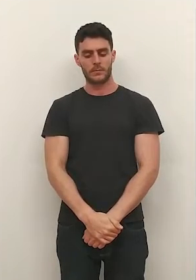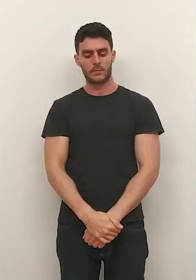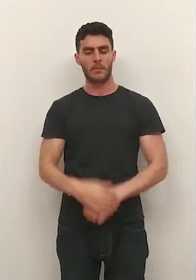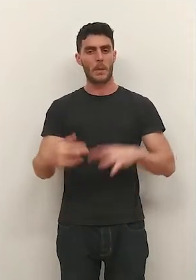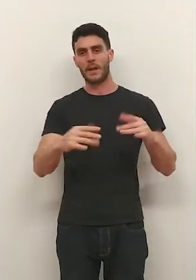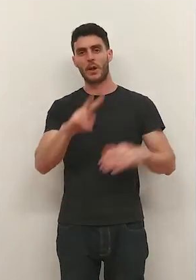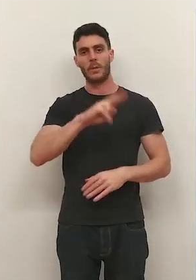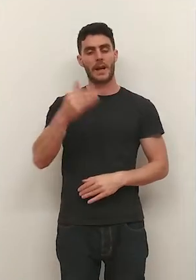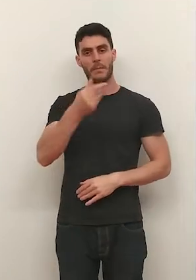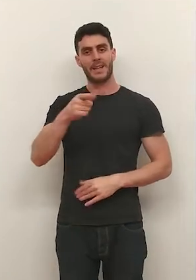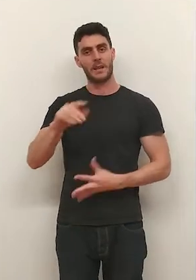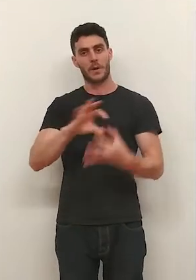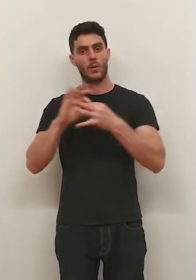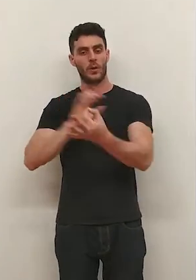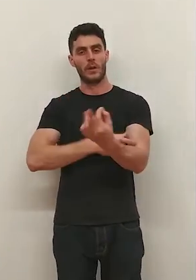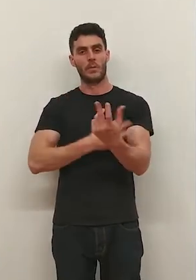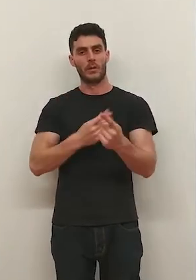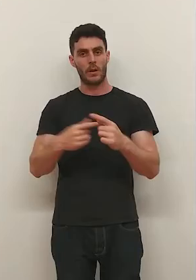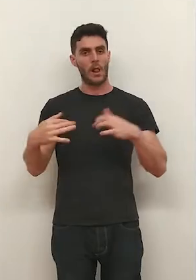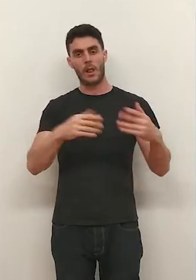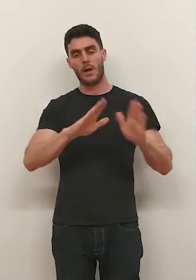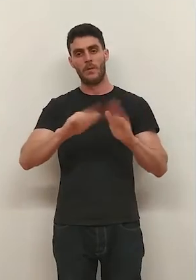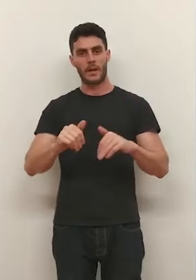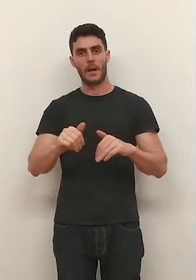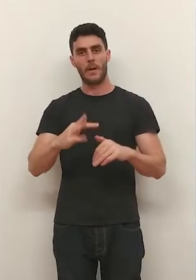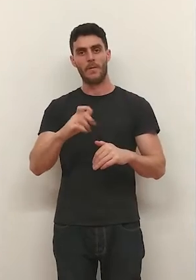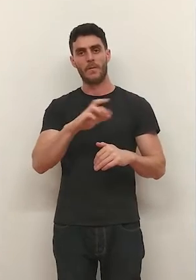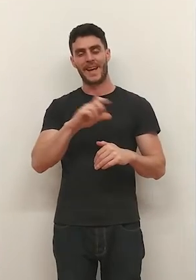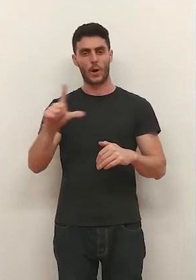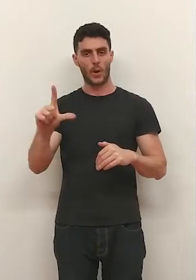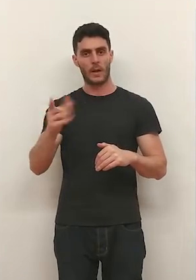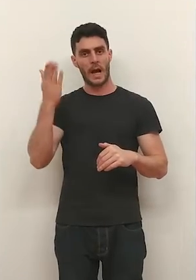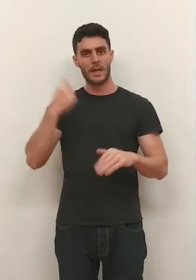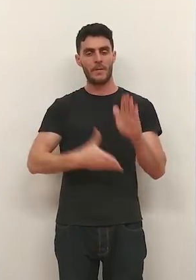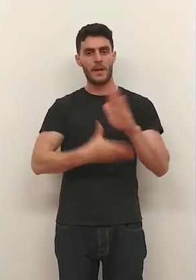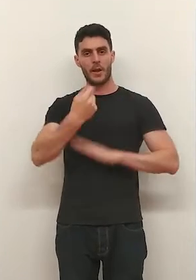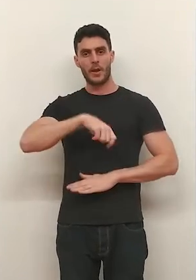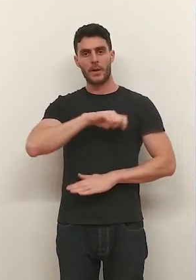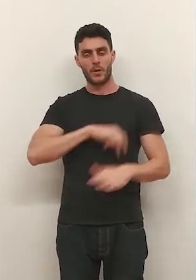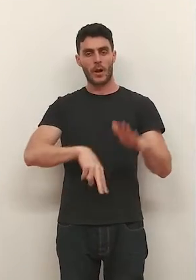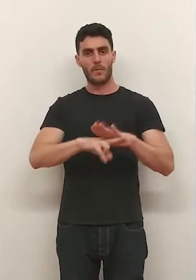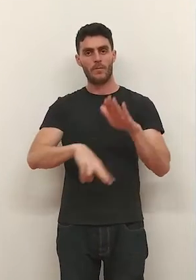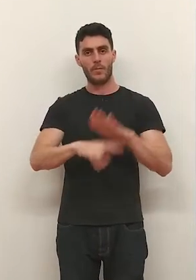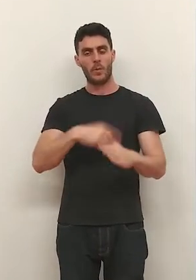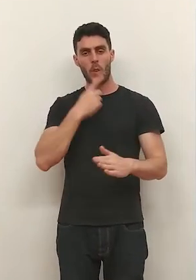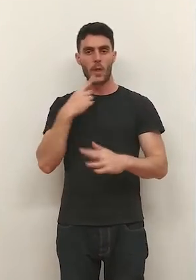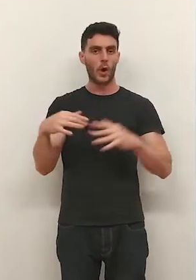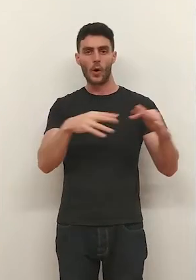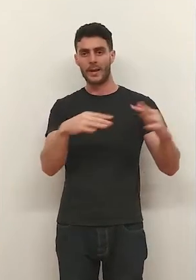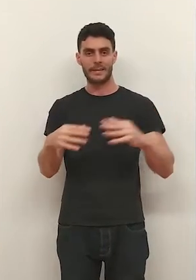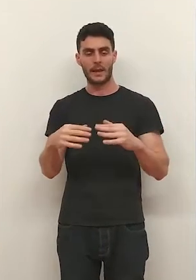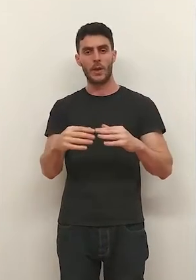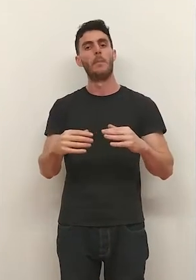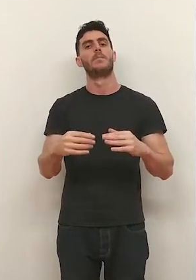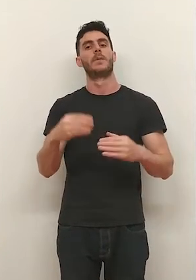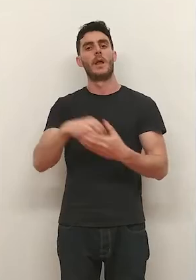Ese partido entre Villarreal B y Unión Deportiva Logroñés se disputará finalmente en Ferrol. Ayer la Federación Española de Fútbol dio a conocer los estadios que